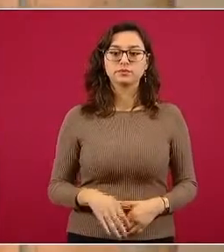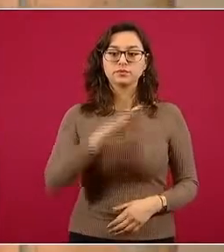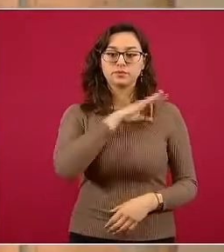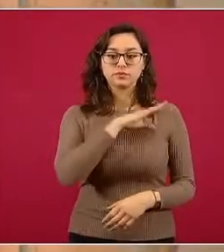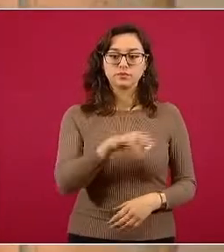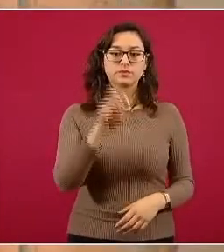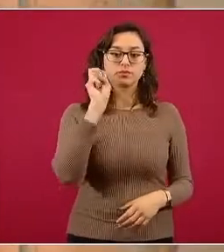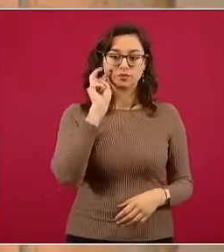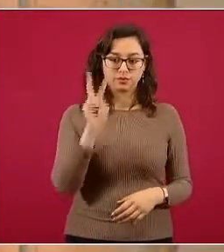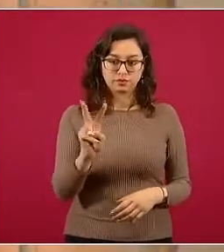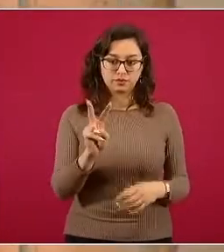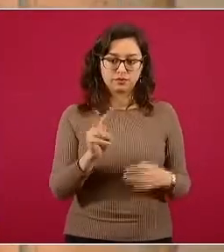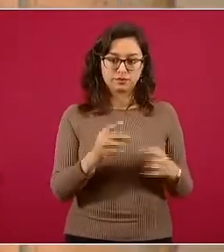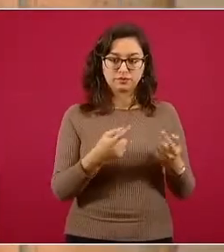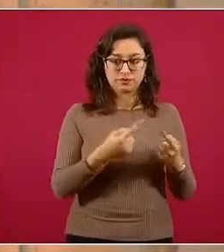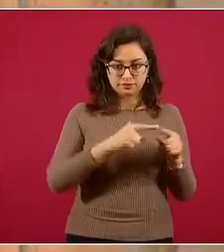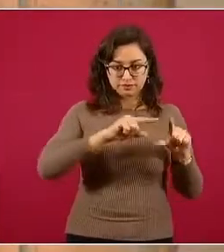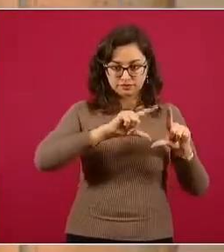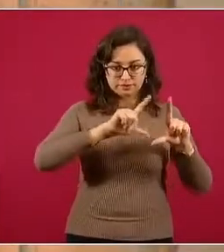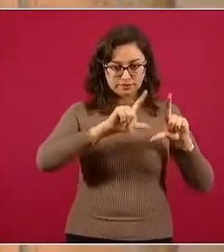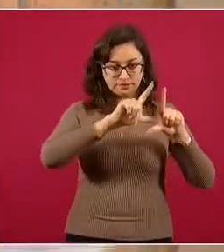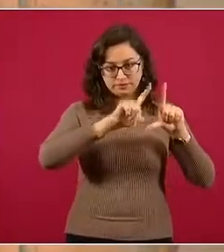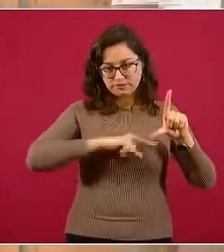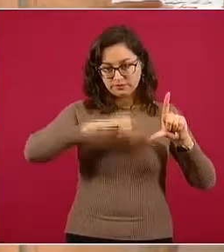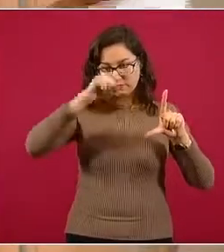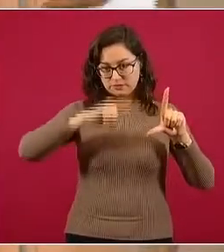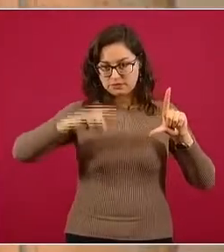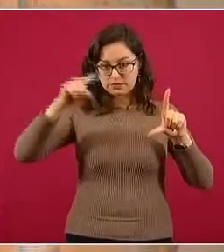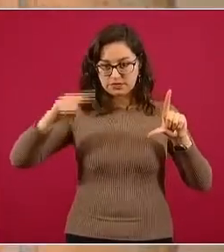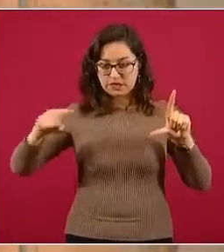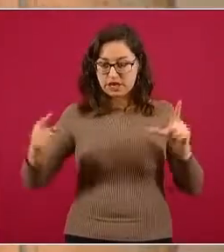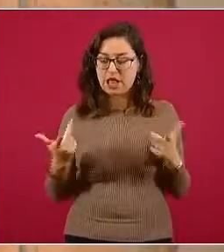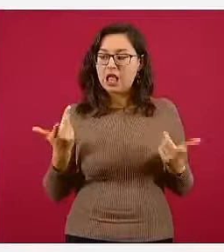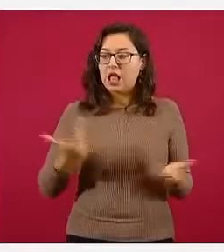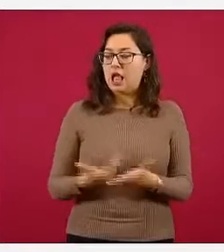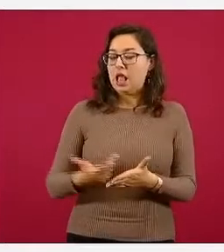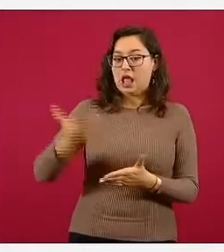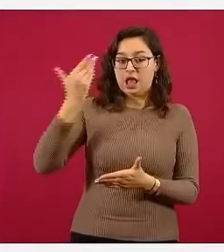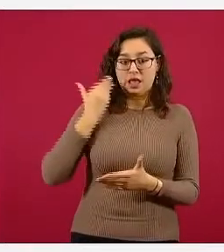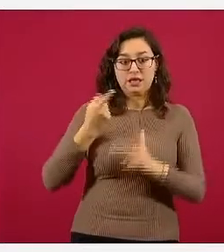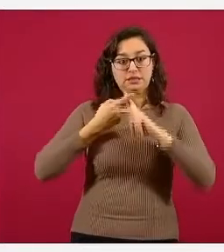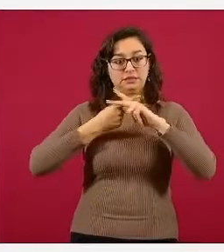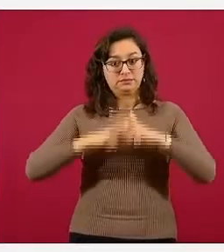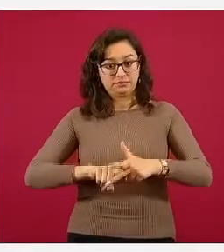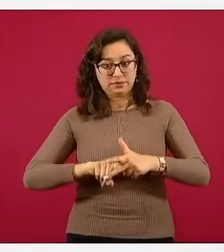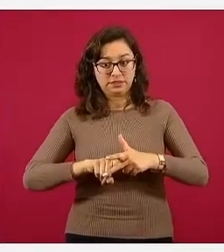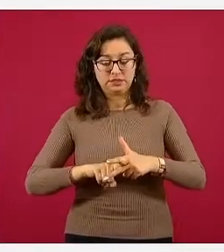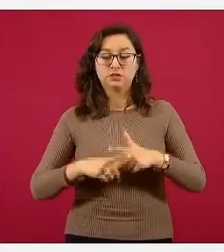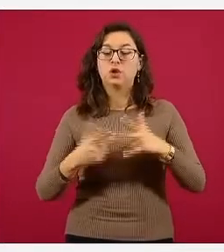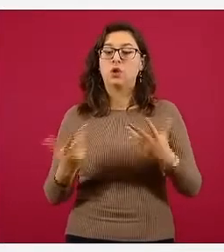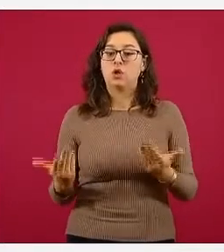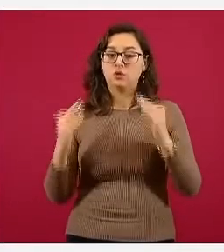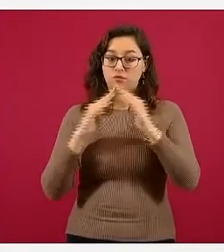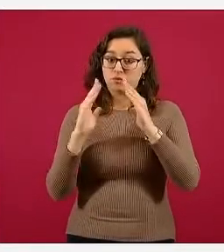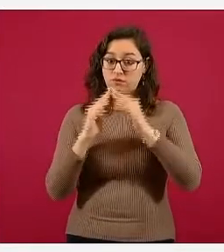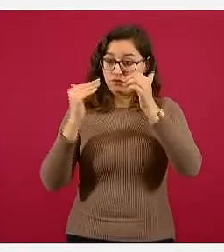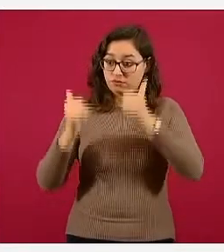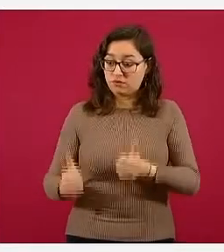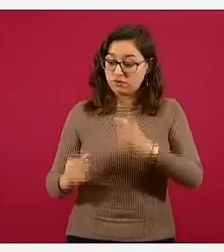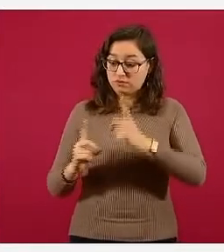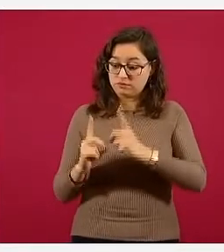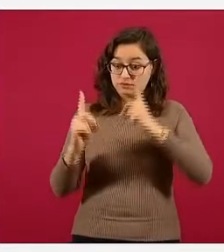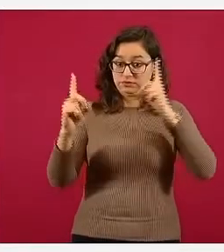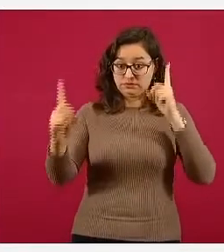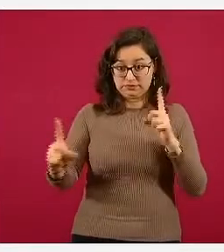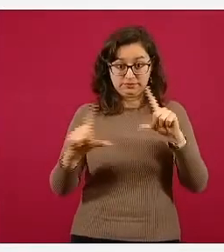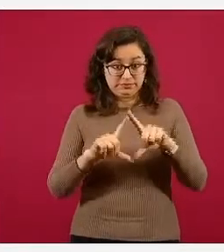cómo cambió la movilidad dentro de la Ciudad de México al inicio de la Jornada Nacional de Sana Distancia. Lo